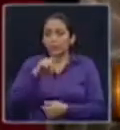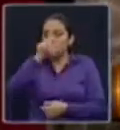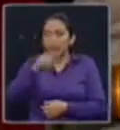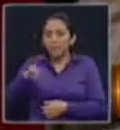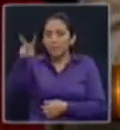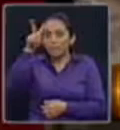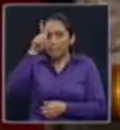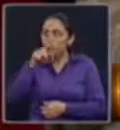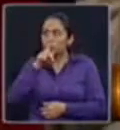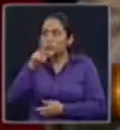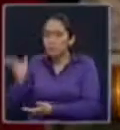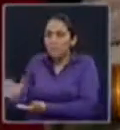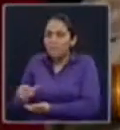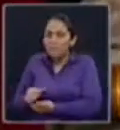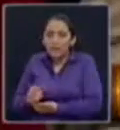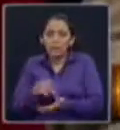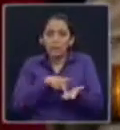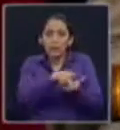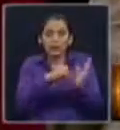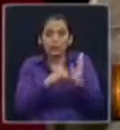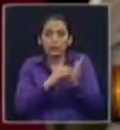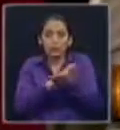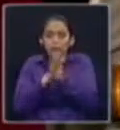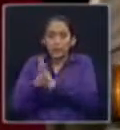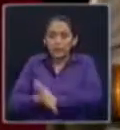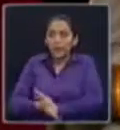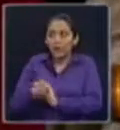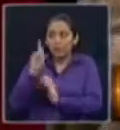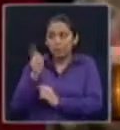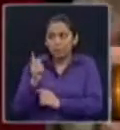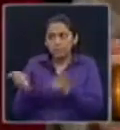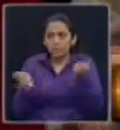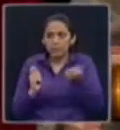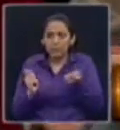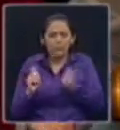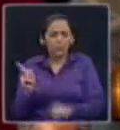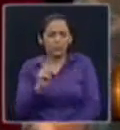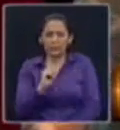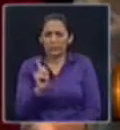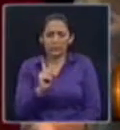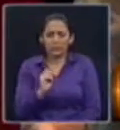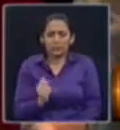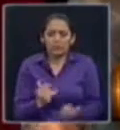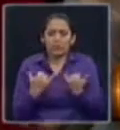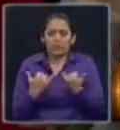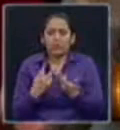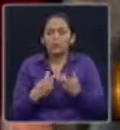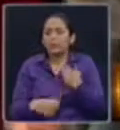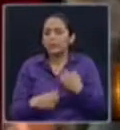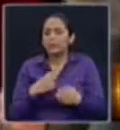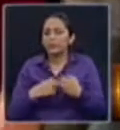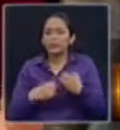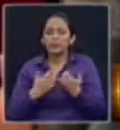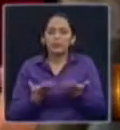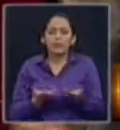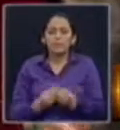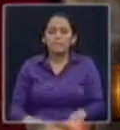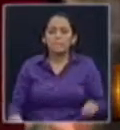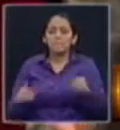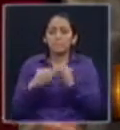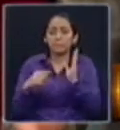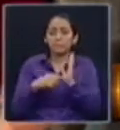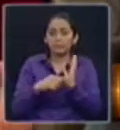contrabando, sino qué tipo y la forma mediante la cual se lo quiere hacer, que al final lo único que termina haciendo es encarecer nuevamente